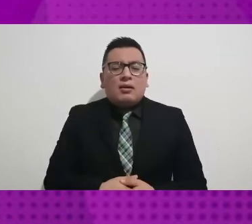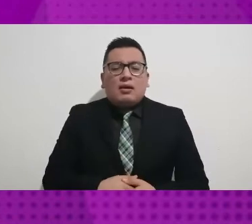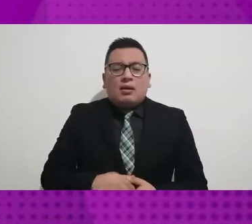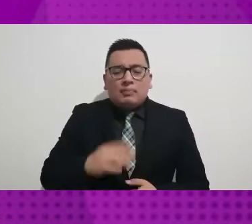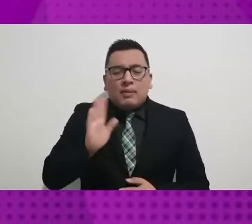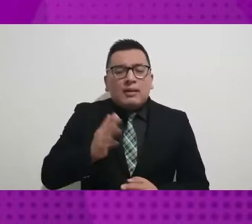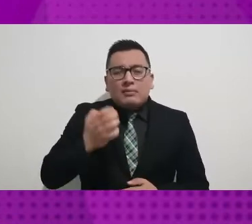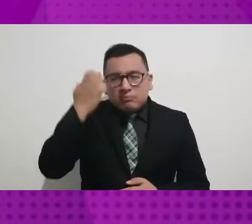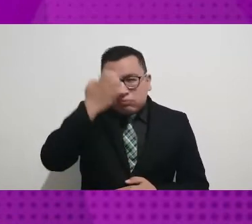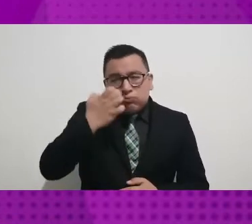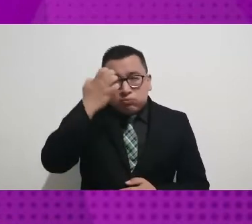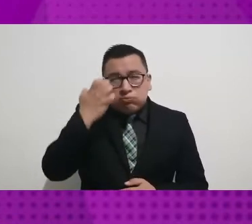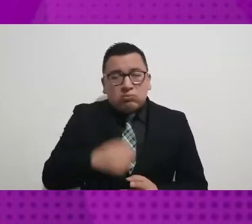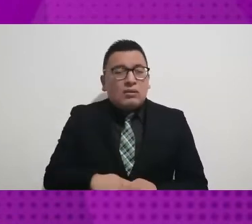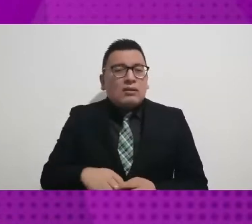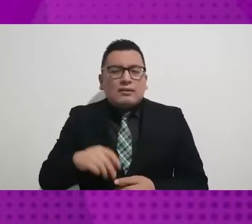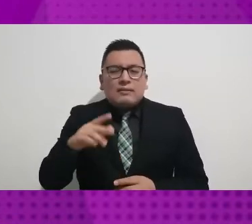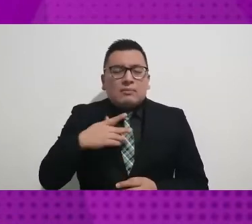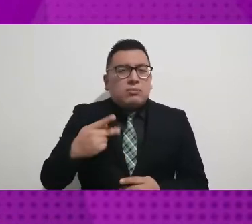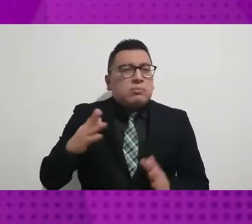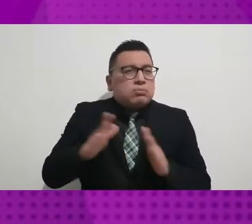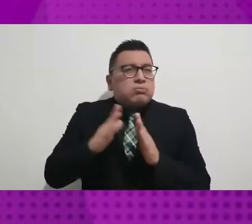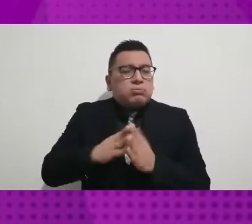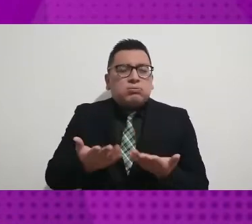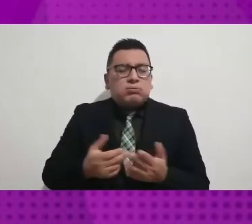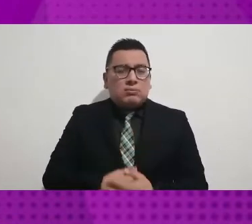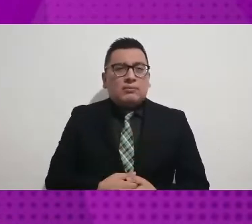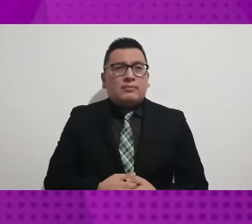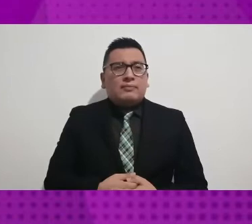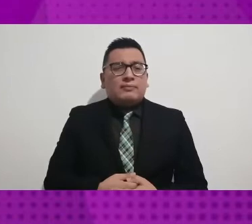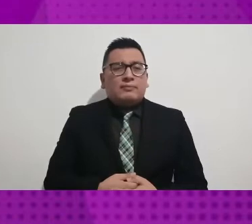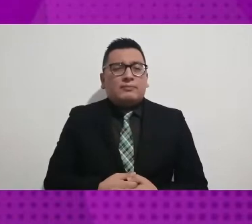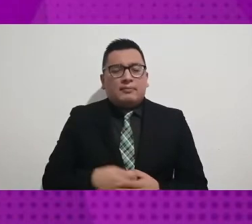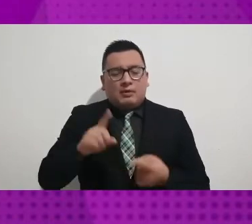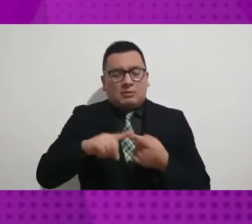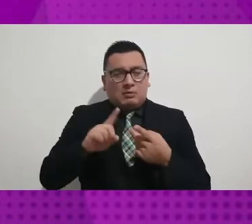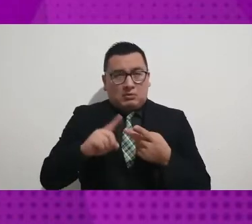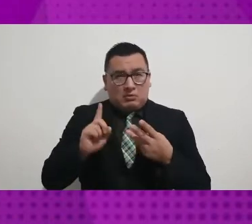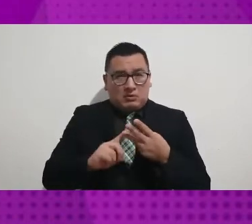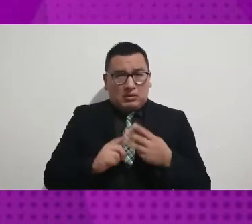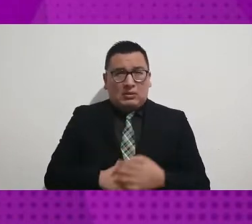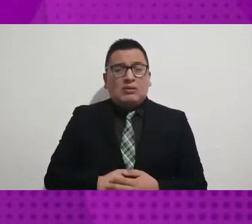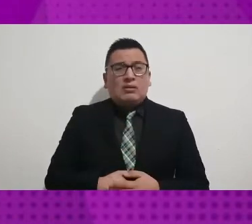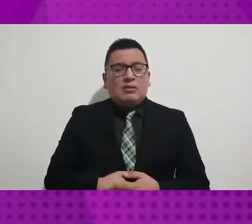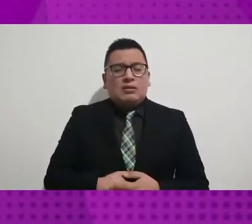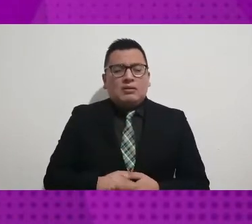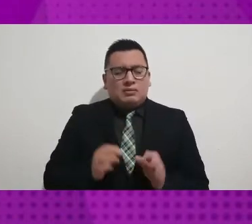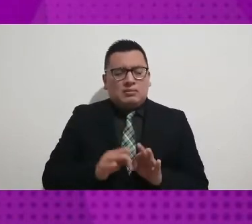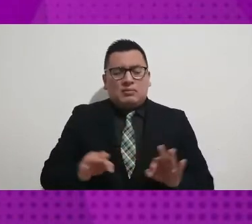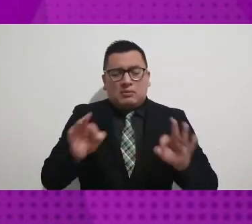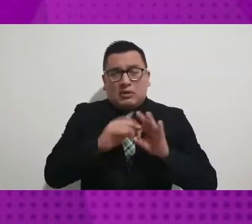donde se regulan de manera pormenorizada su participación a lo largo del proceso electoral, en 3